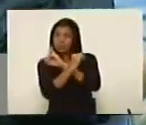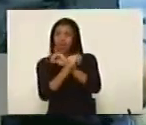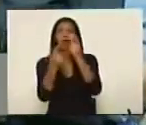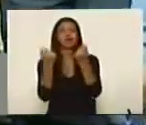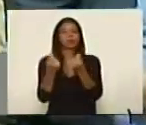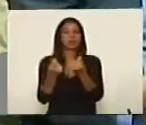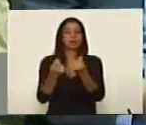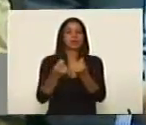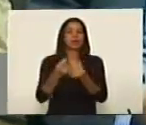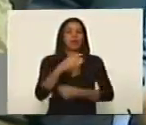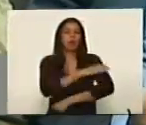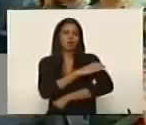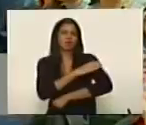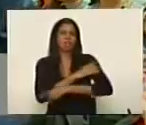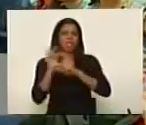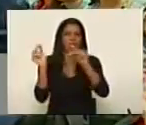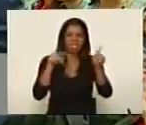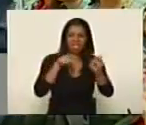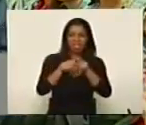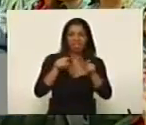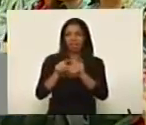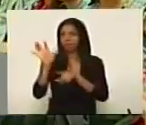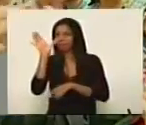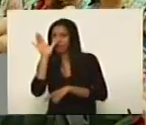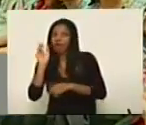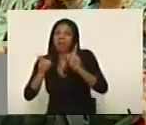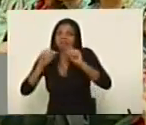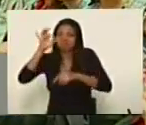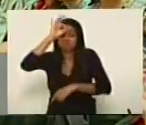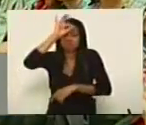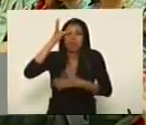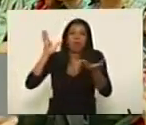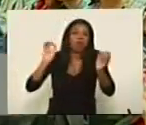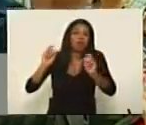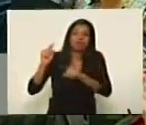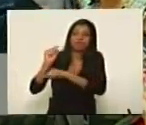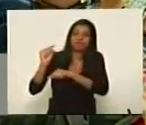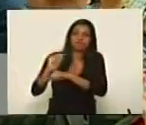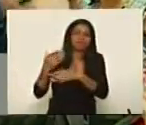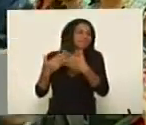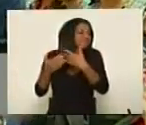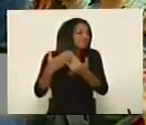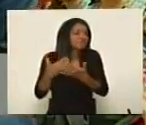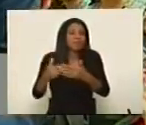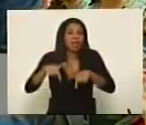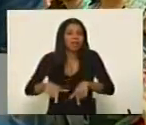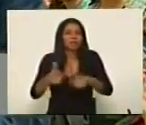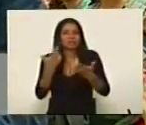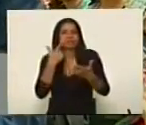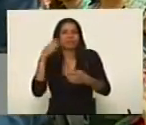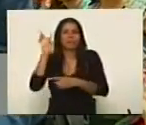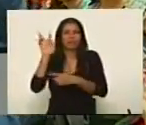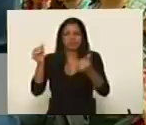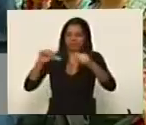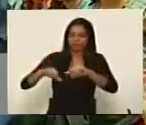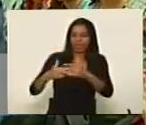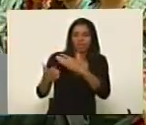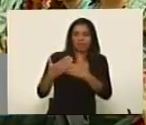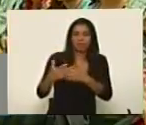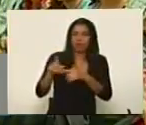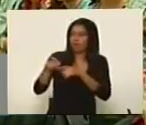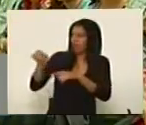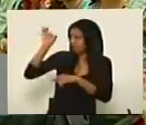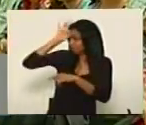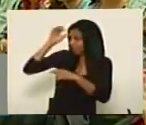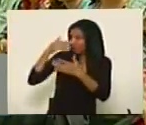algunas voces agoreras, tal vez por ignorancia, tal vez por mala intención. Pero en un contexto de guerra económica, la ignorancia y la mala intención son